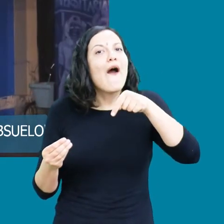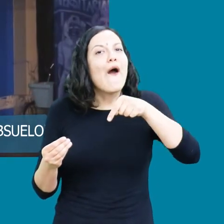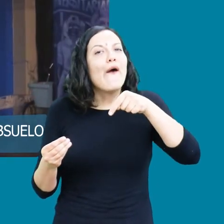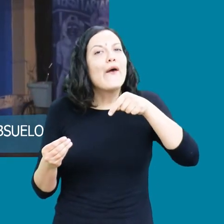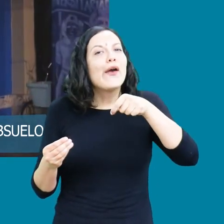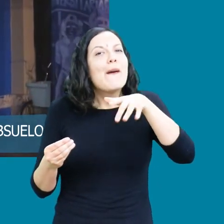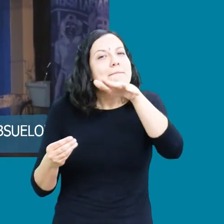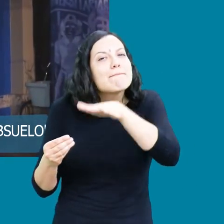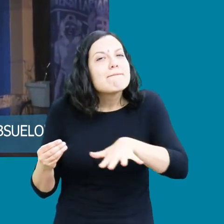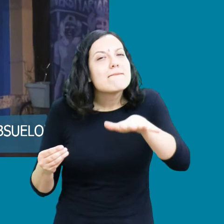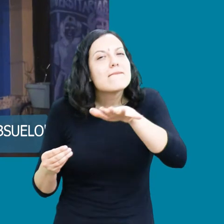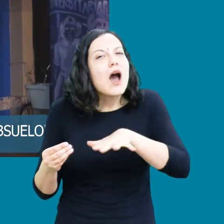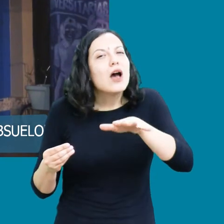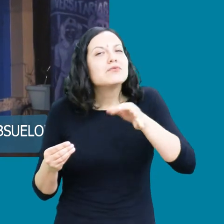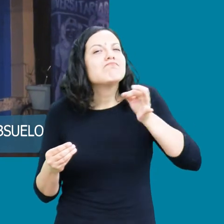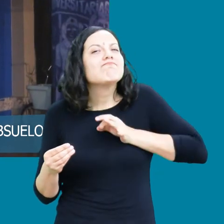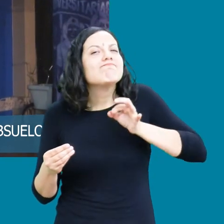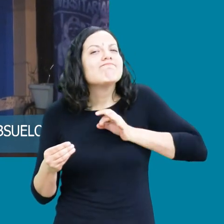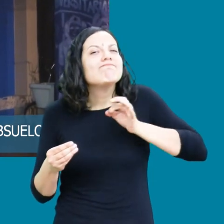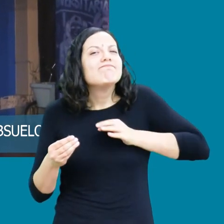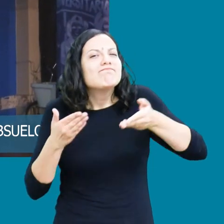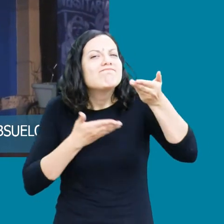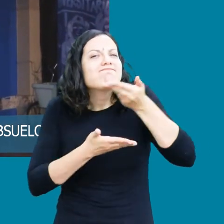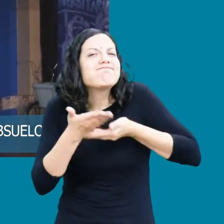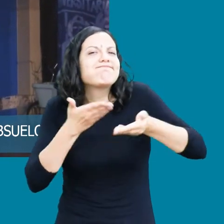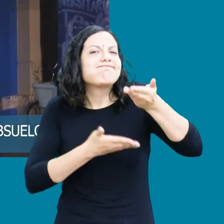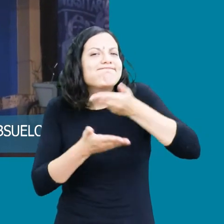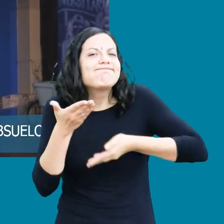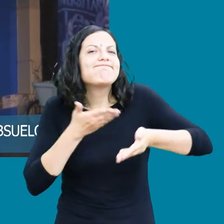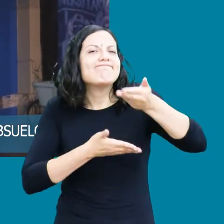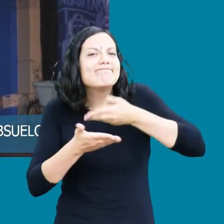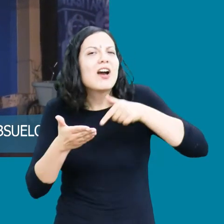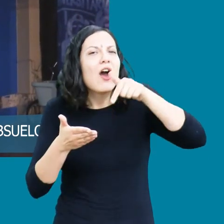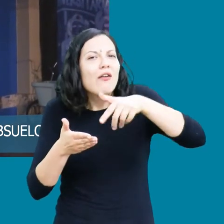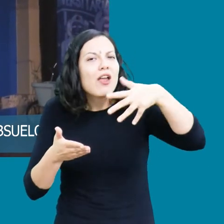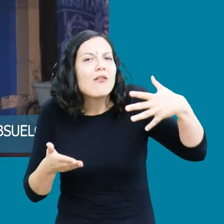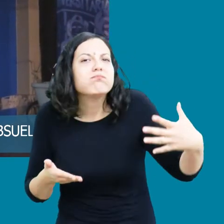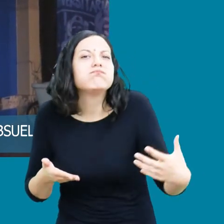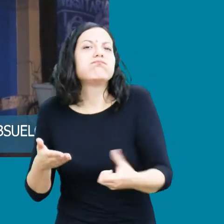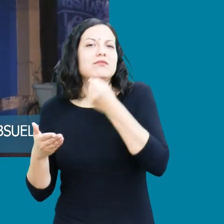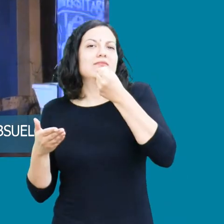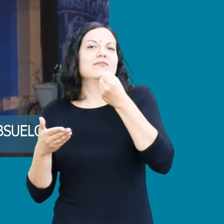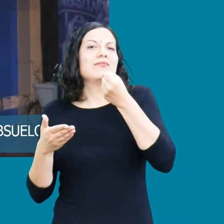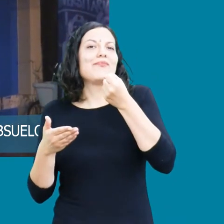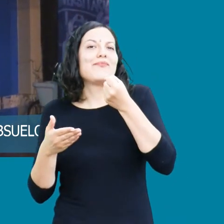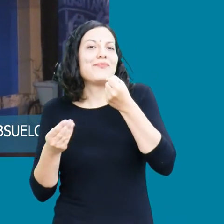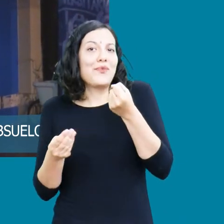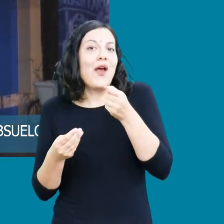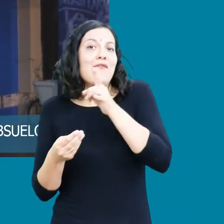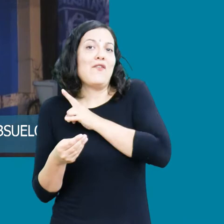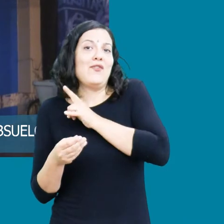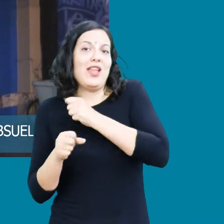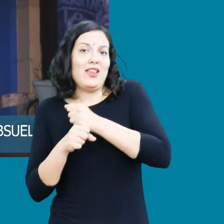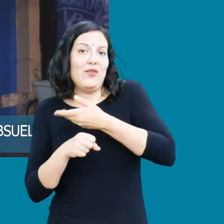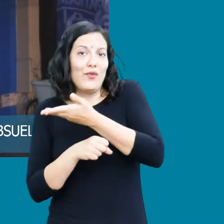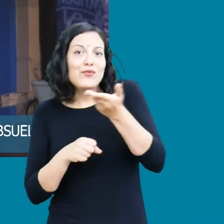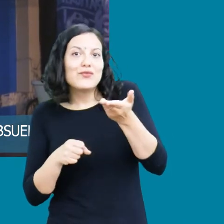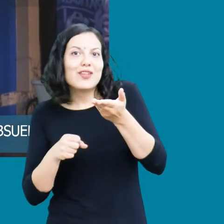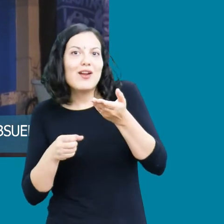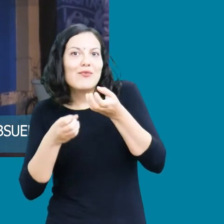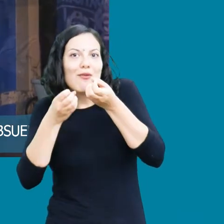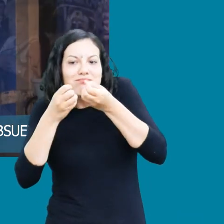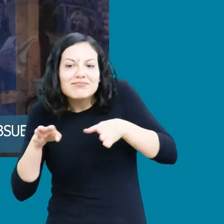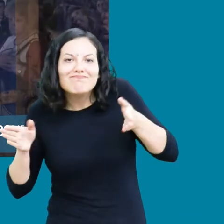un espacio que hemos compartido durante muchísimos años y que por iniciativa justamente de la Facultad de